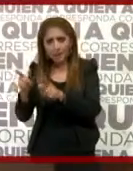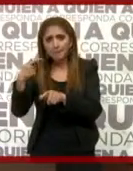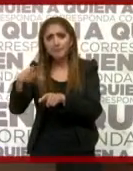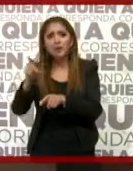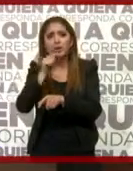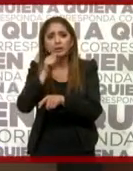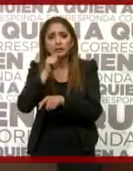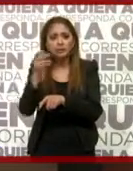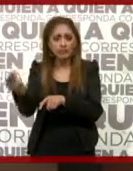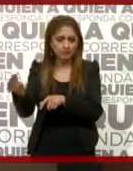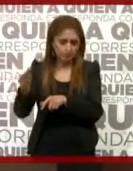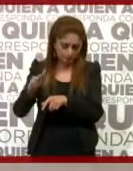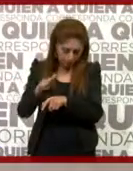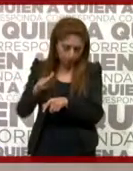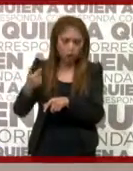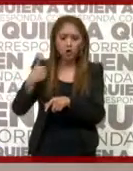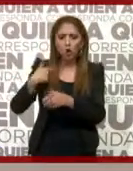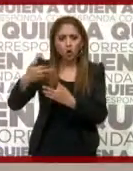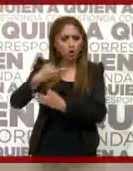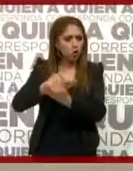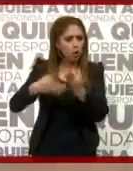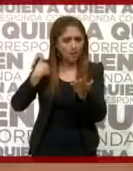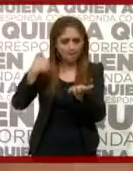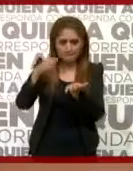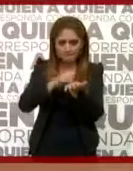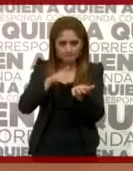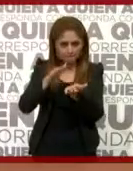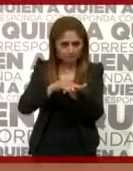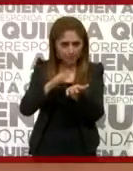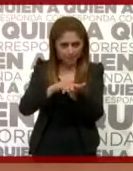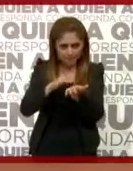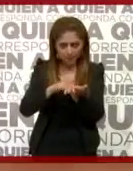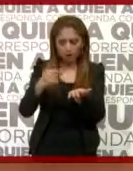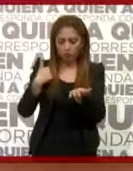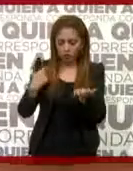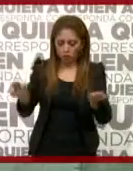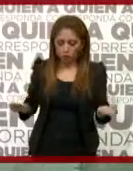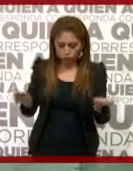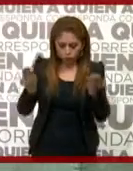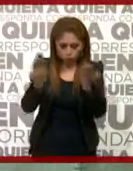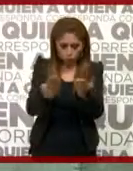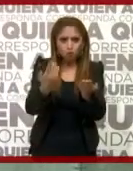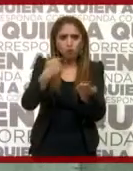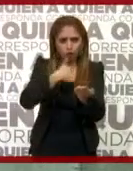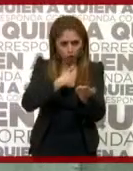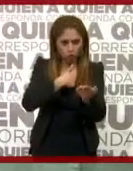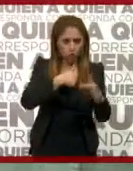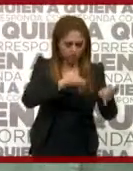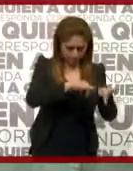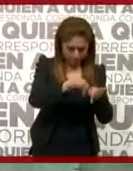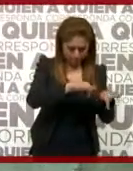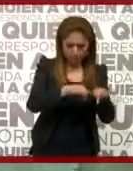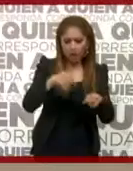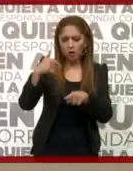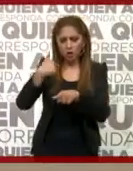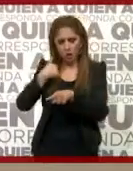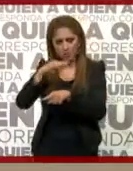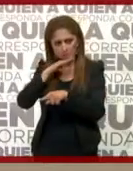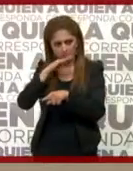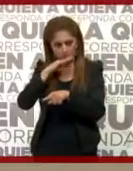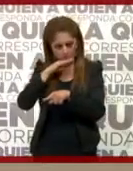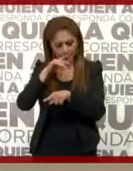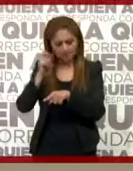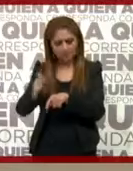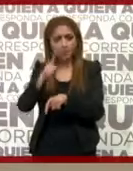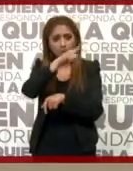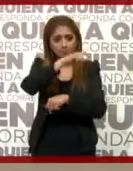entregado todavía. Les llevo todos los documentos donde corroboro que soy la trabajadora y la madre y que estoy activa. La atendieron